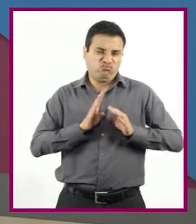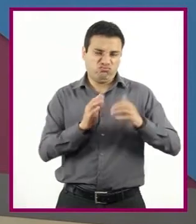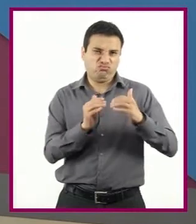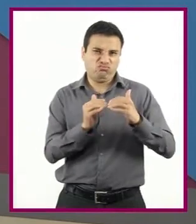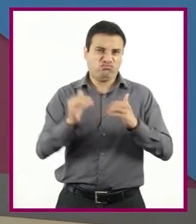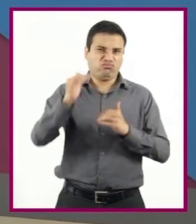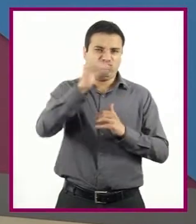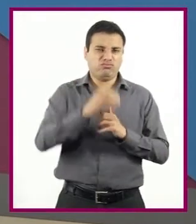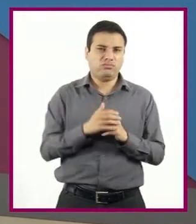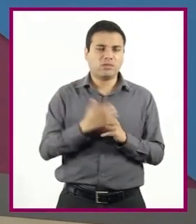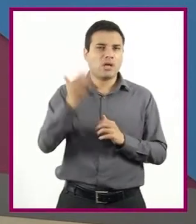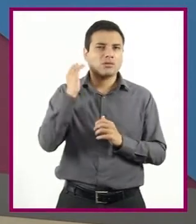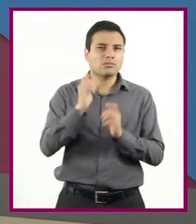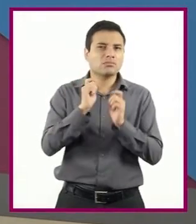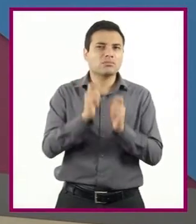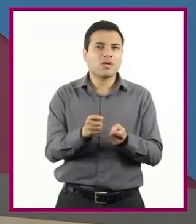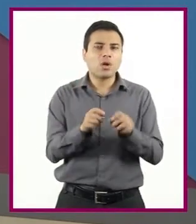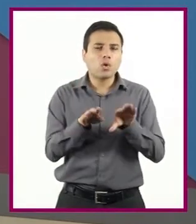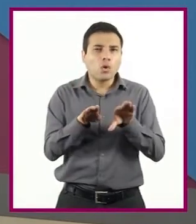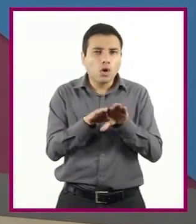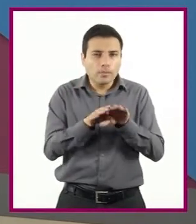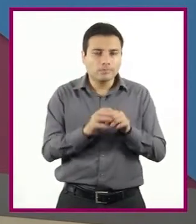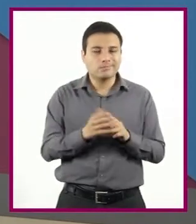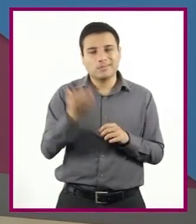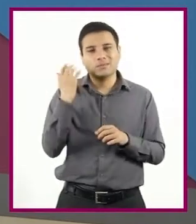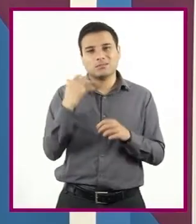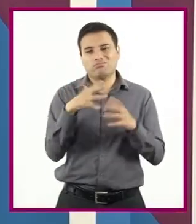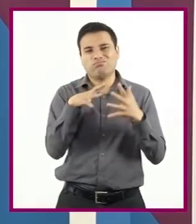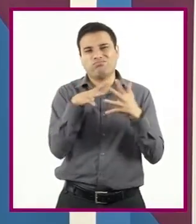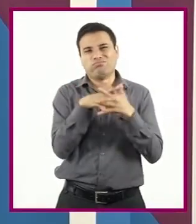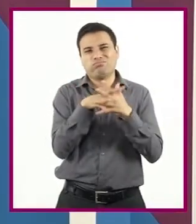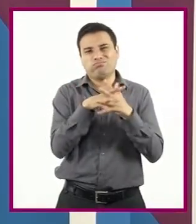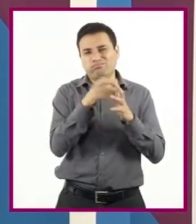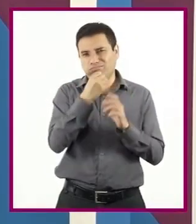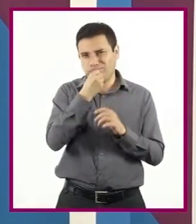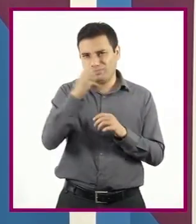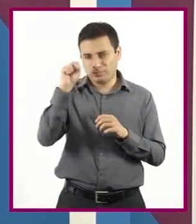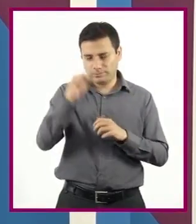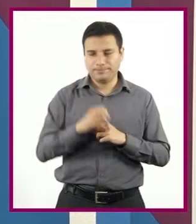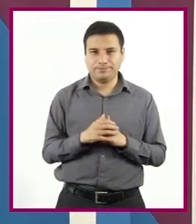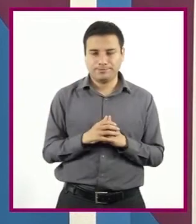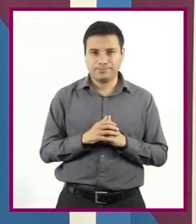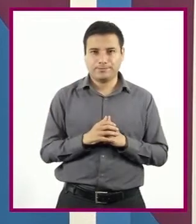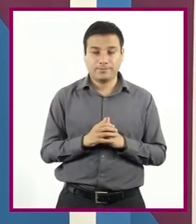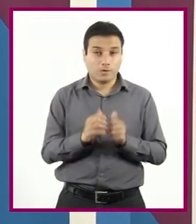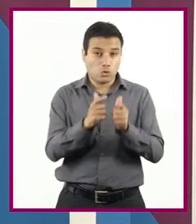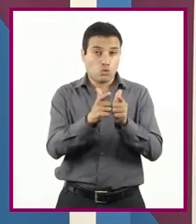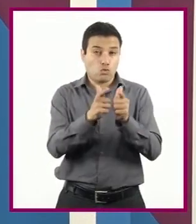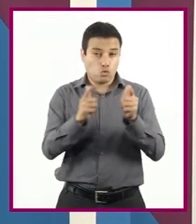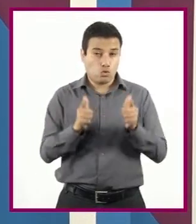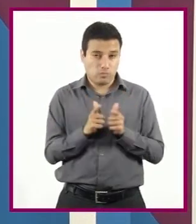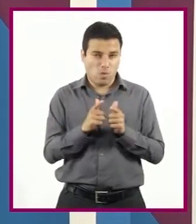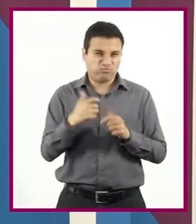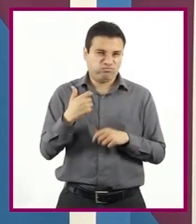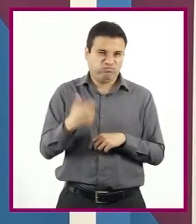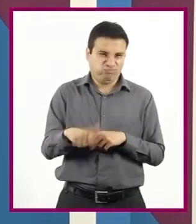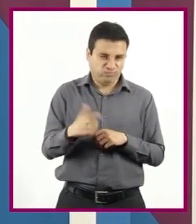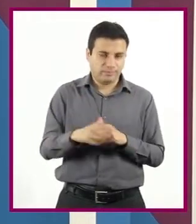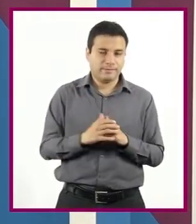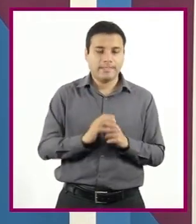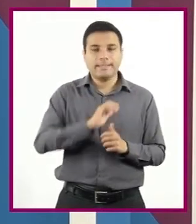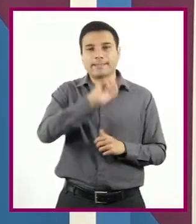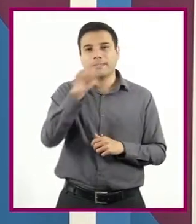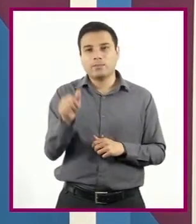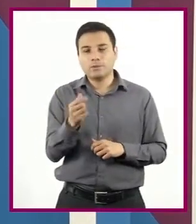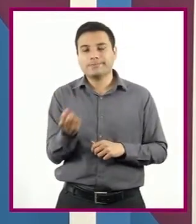esa posición gracias a su desempeño en la guerra. Después de la nobleza, tenemos un estrato medio